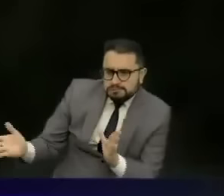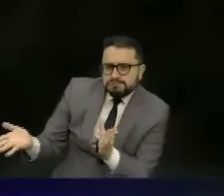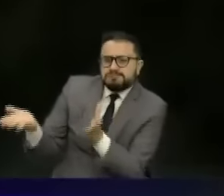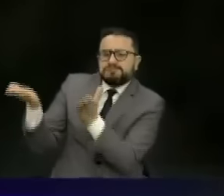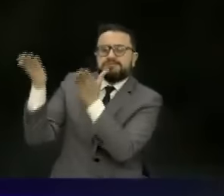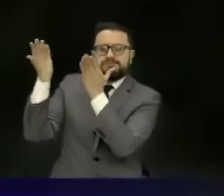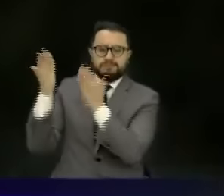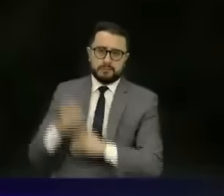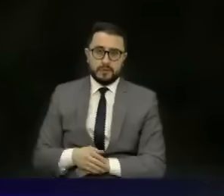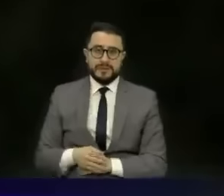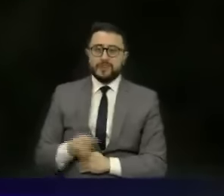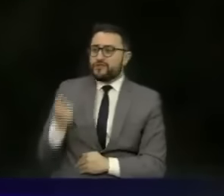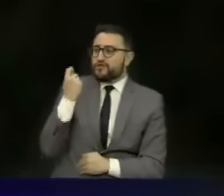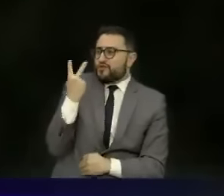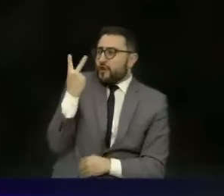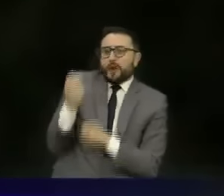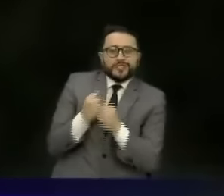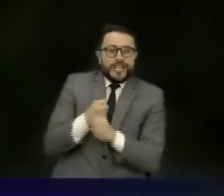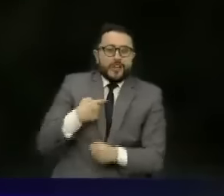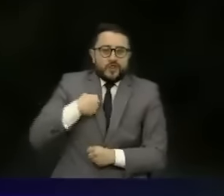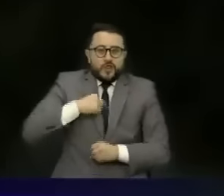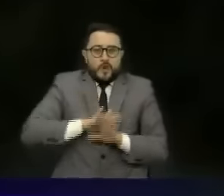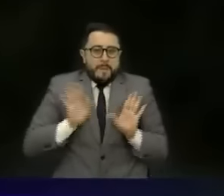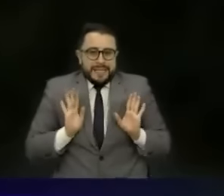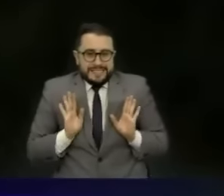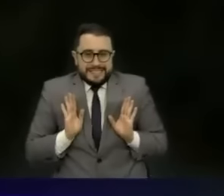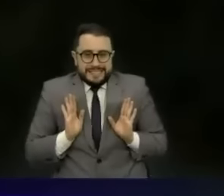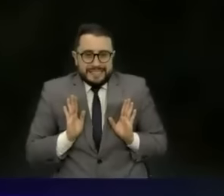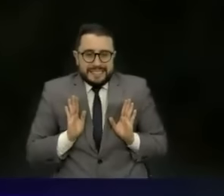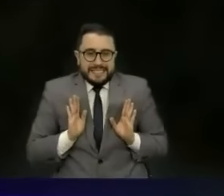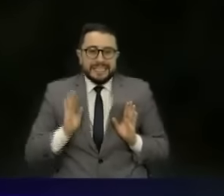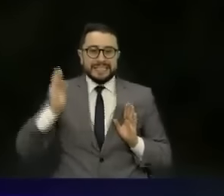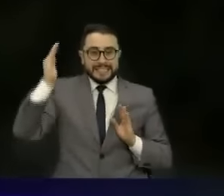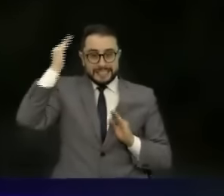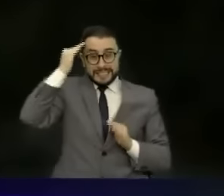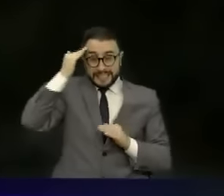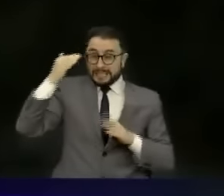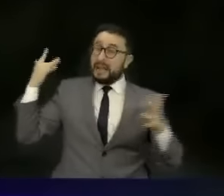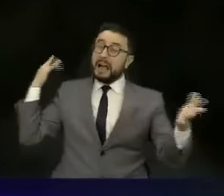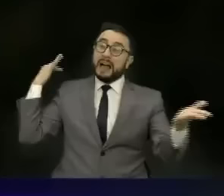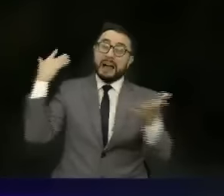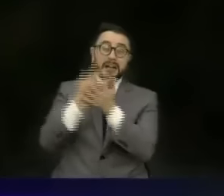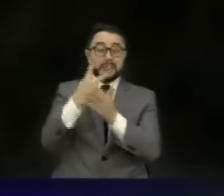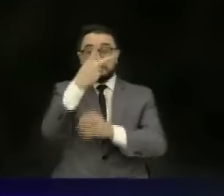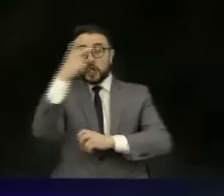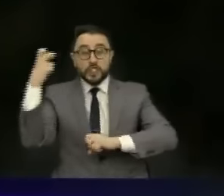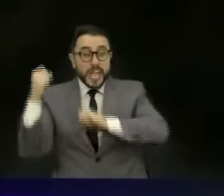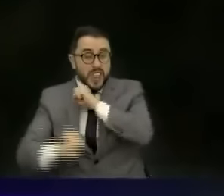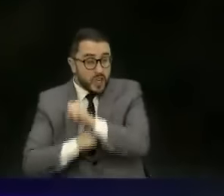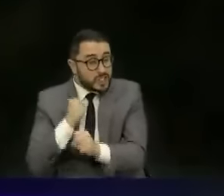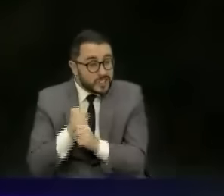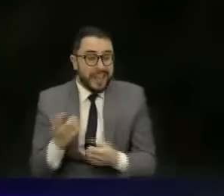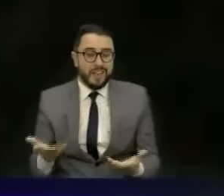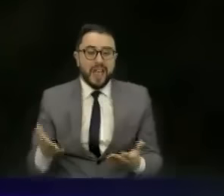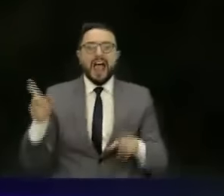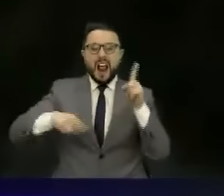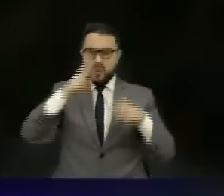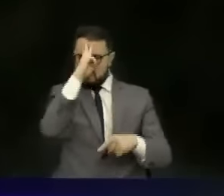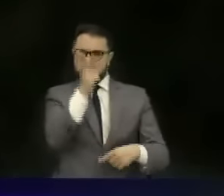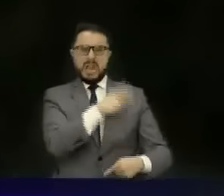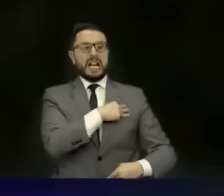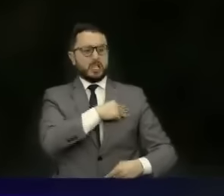Solo en los dos últimos. Con interferencias en esa historia de 2 siglos, porque hubo ejércitos